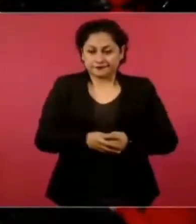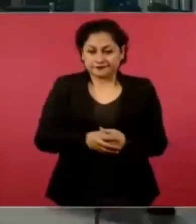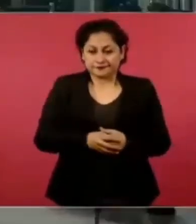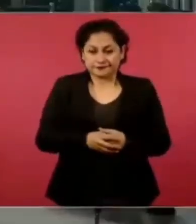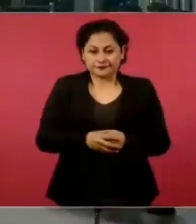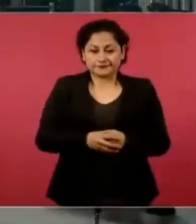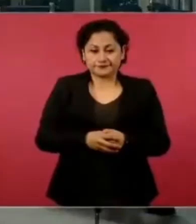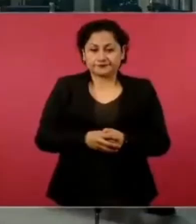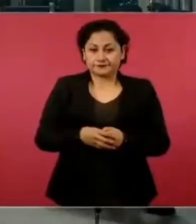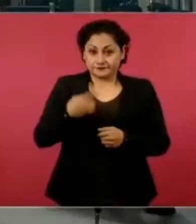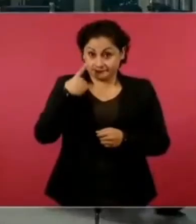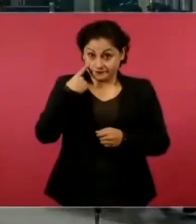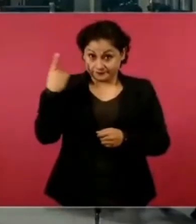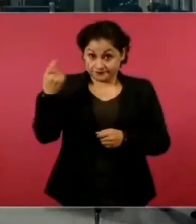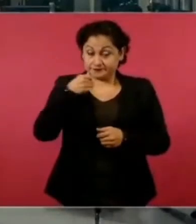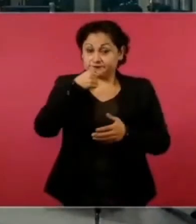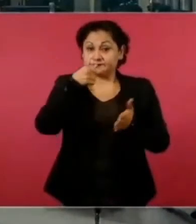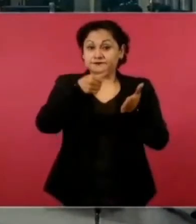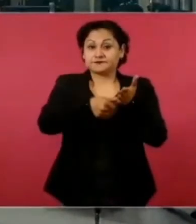Esa es la carta.